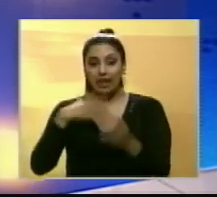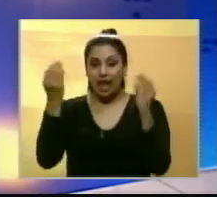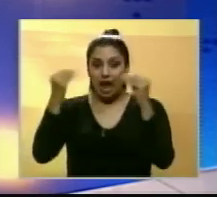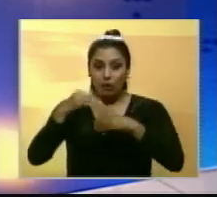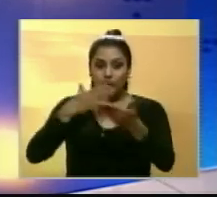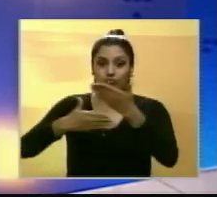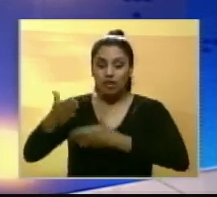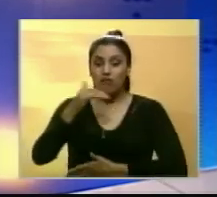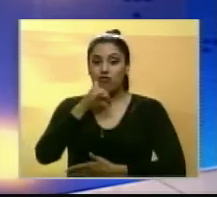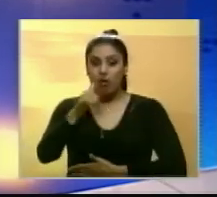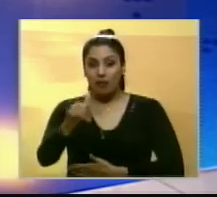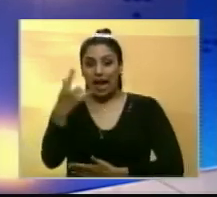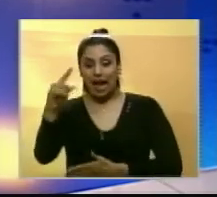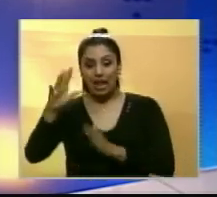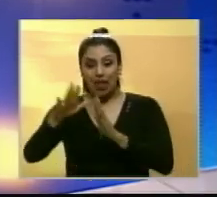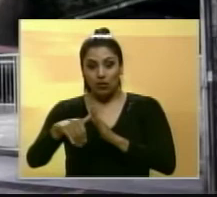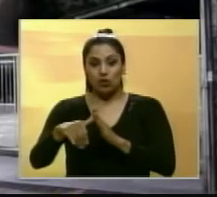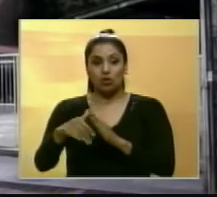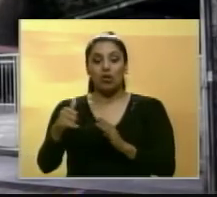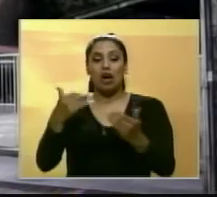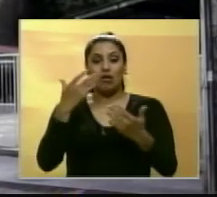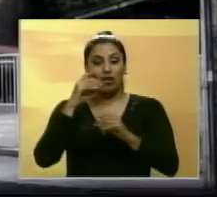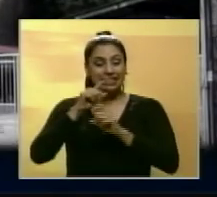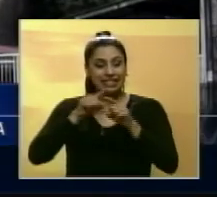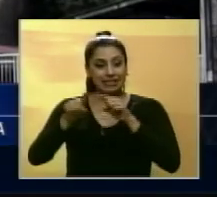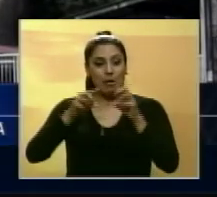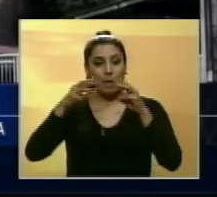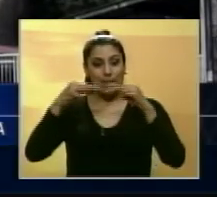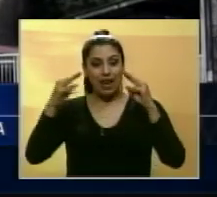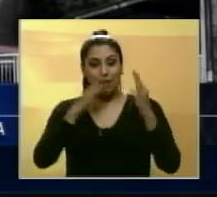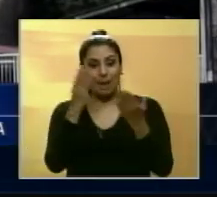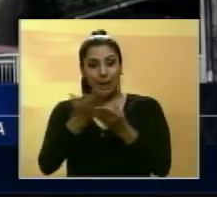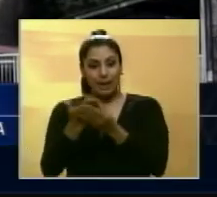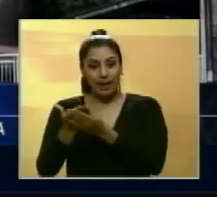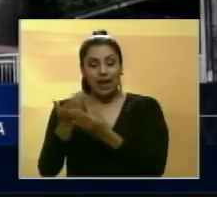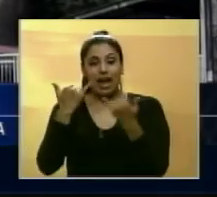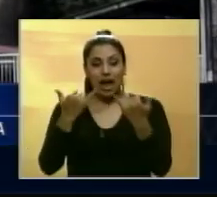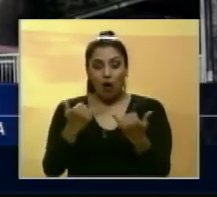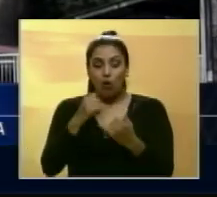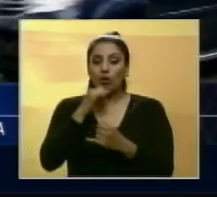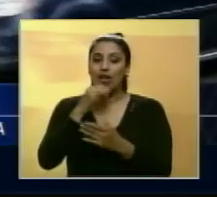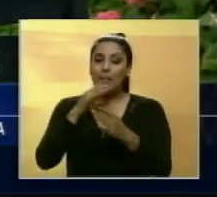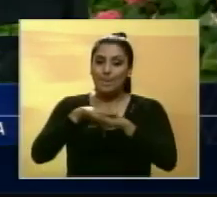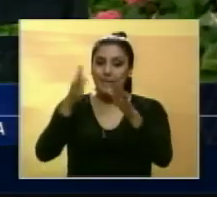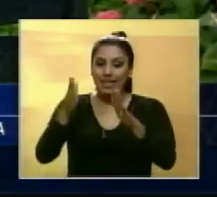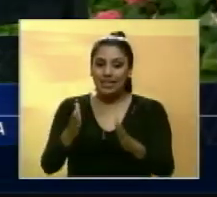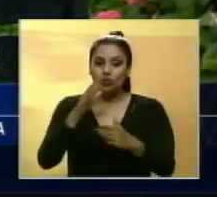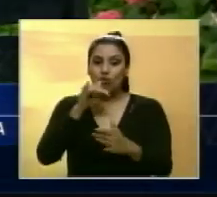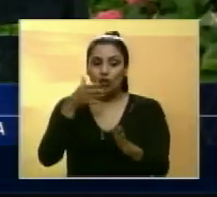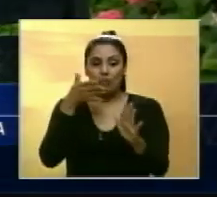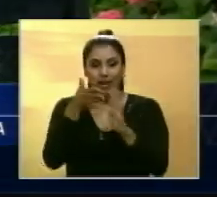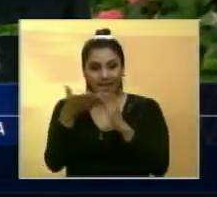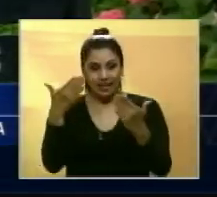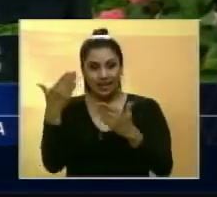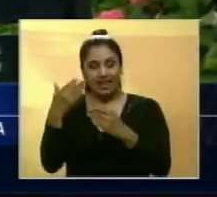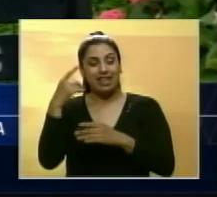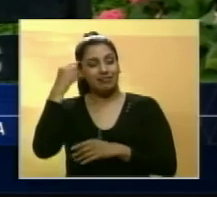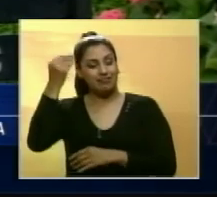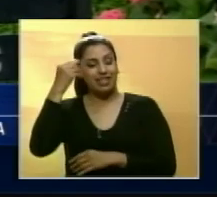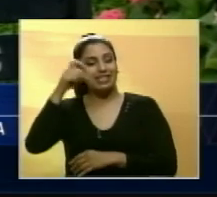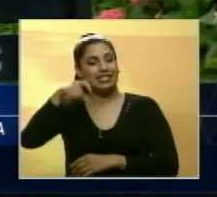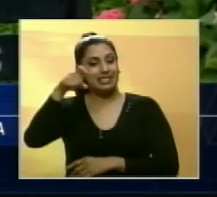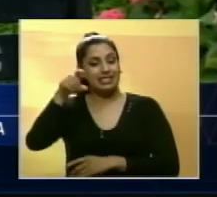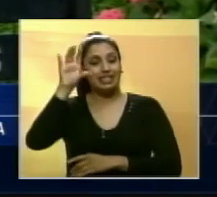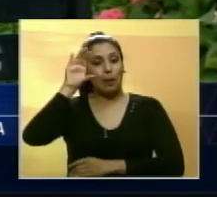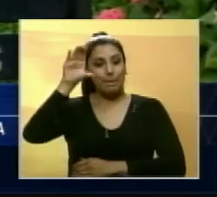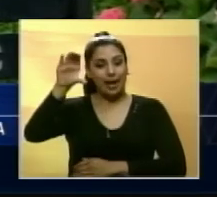de intercambio de información. Tras el escándalo de Panama Papers, el ministro de Finanzas alemán Wolfgang Schäuble consideró necesario